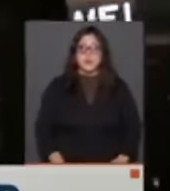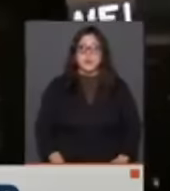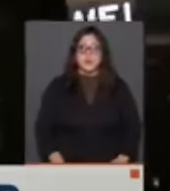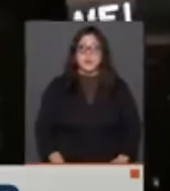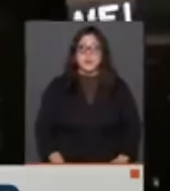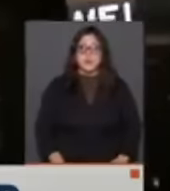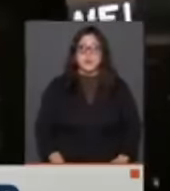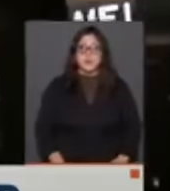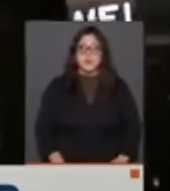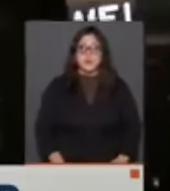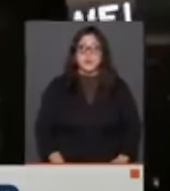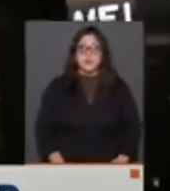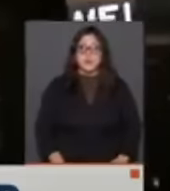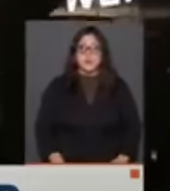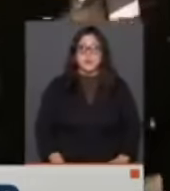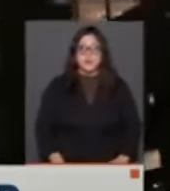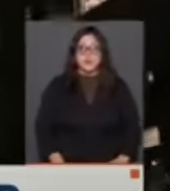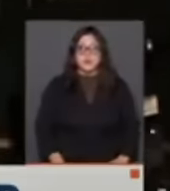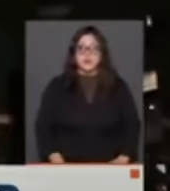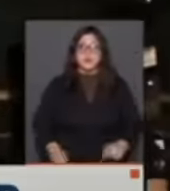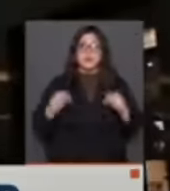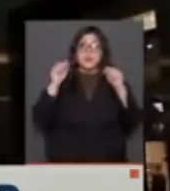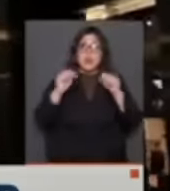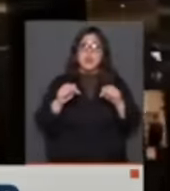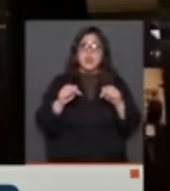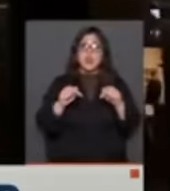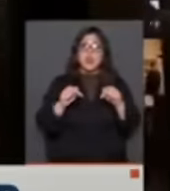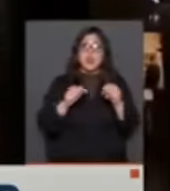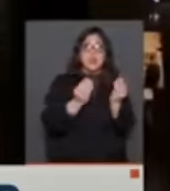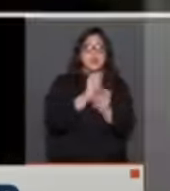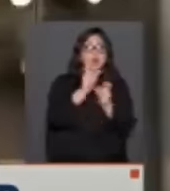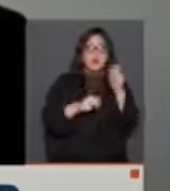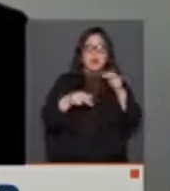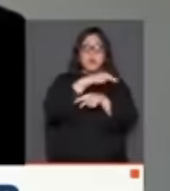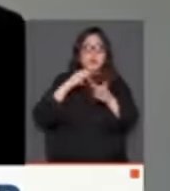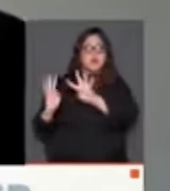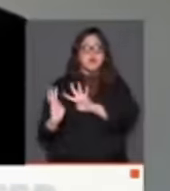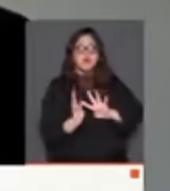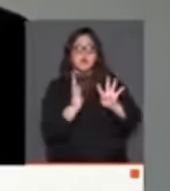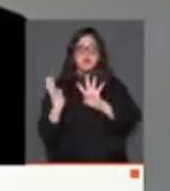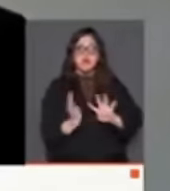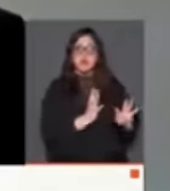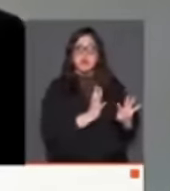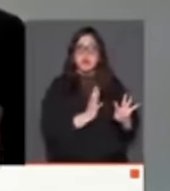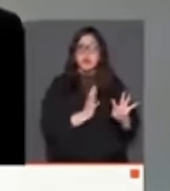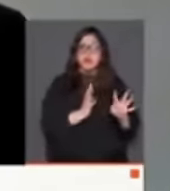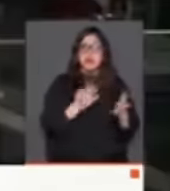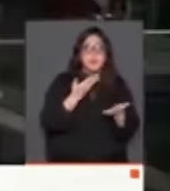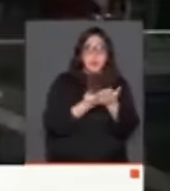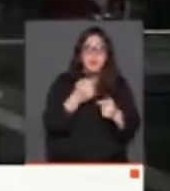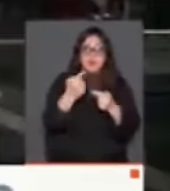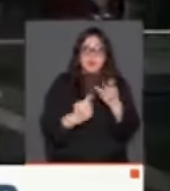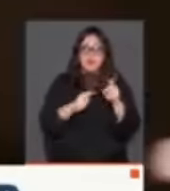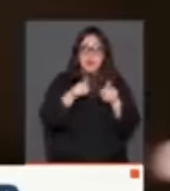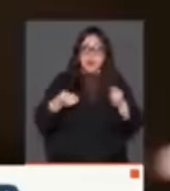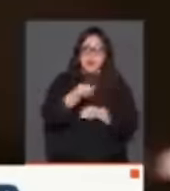Si hay alguien acá de H&M, mándenme algo. El flujo que tiene de clientes, la ubicación estratégica y el volumen de propuestas hace que las tiendas que estén